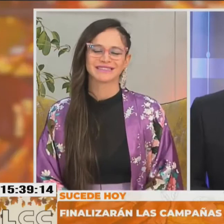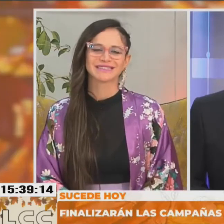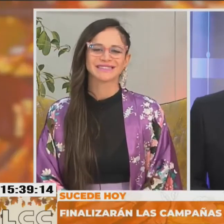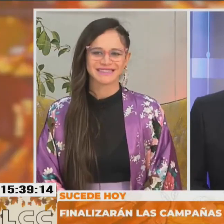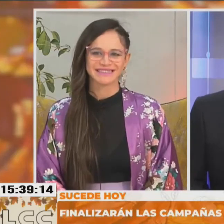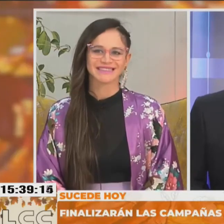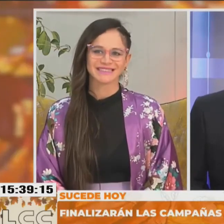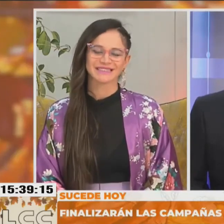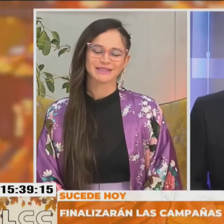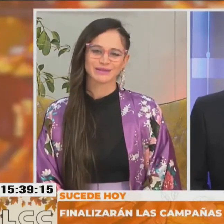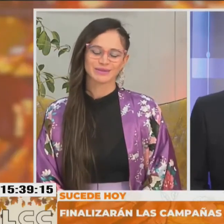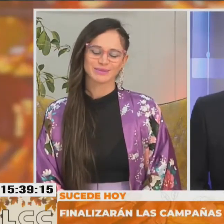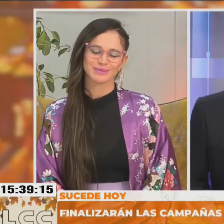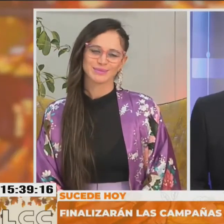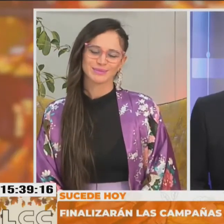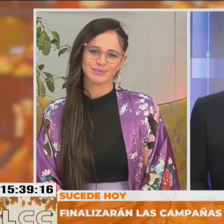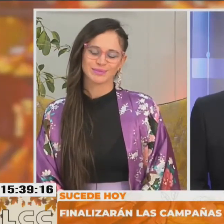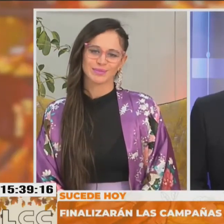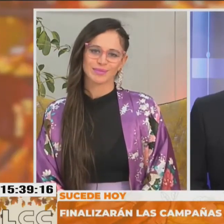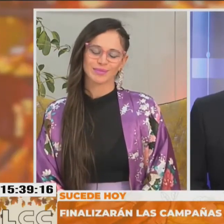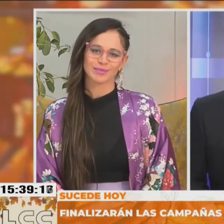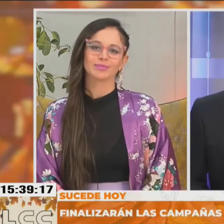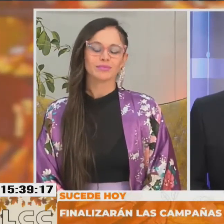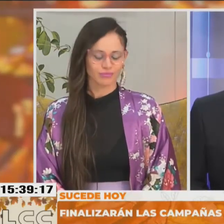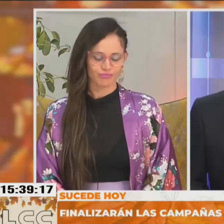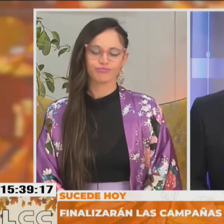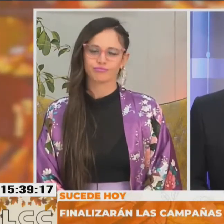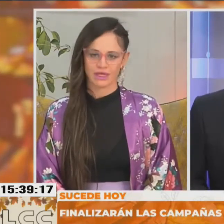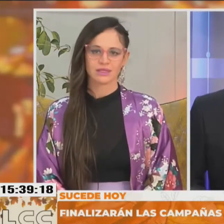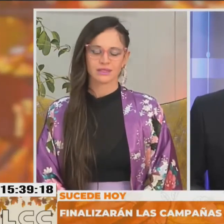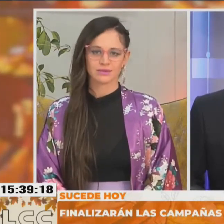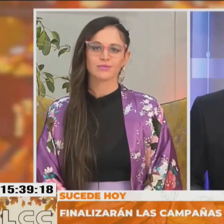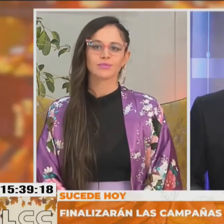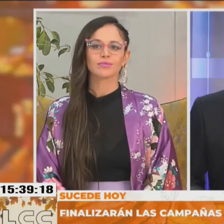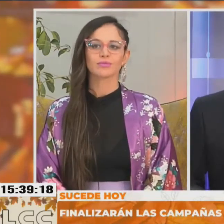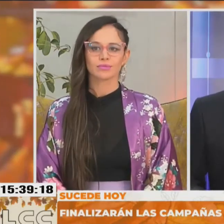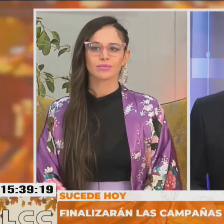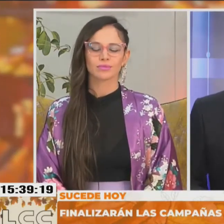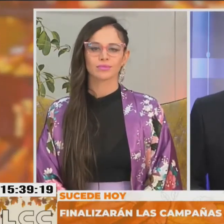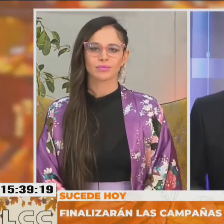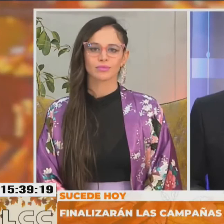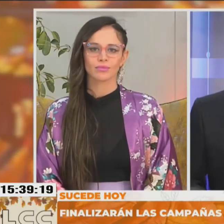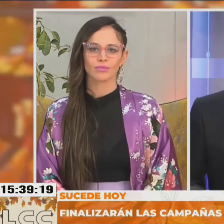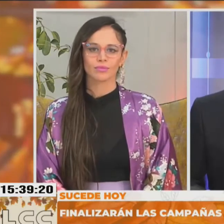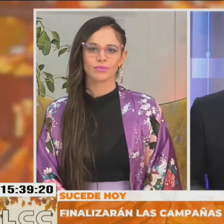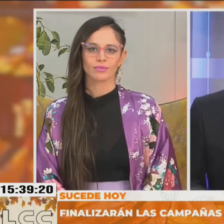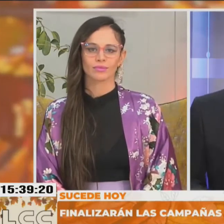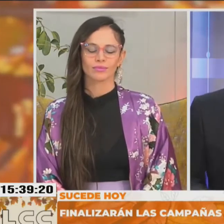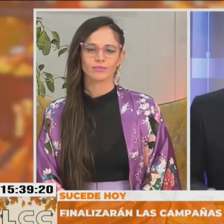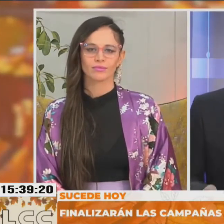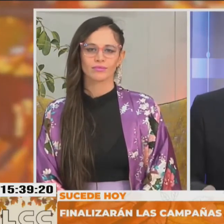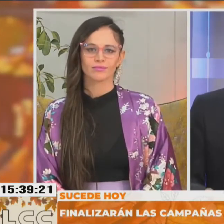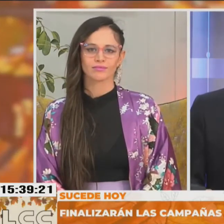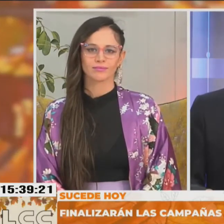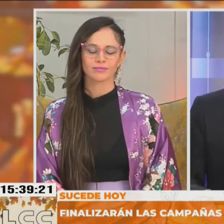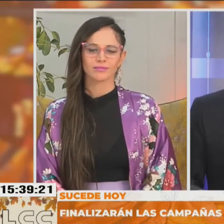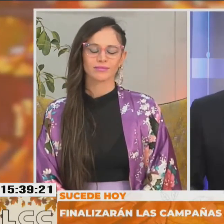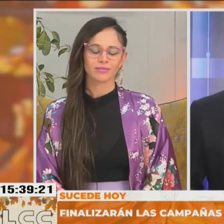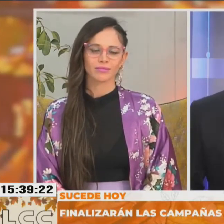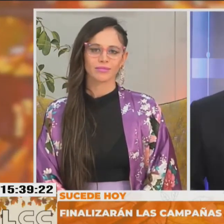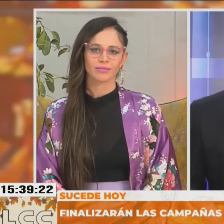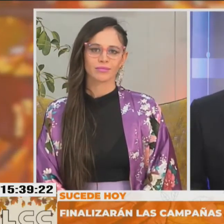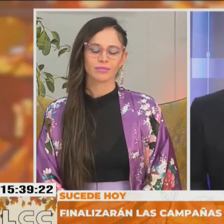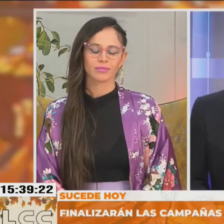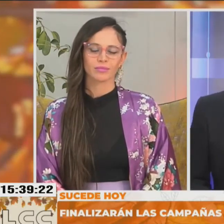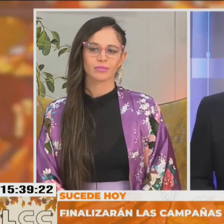Sí, todas las condiciones sanitarias están dadas. Tenemos una cantidad de casos controlados, no muy